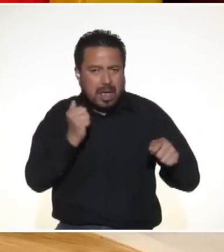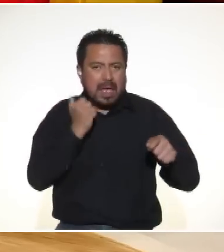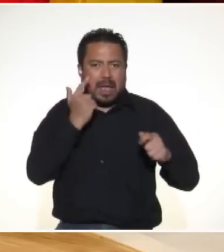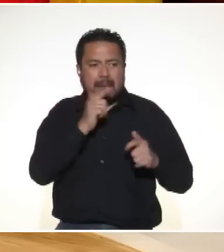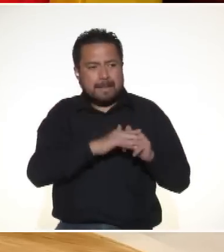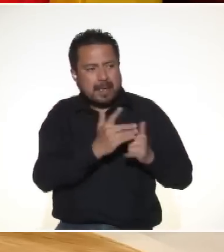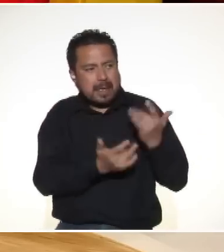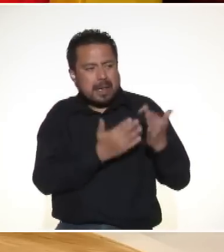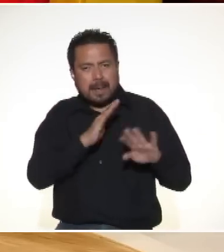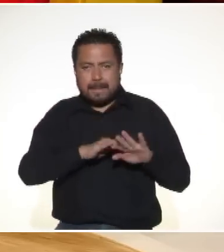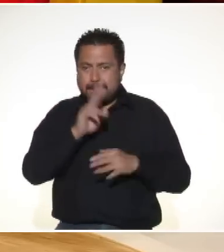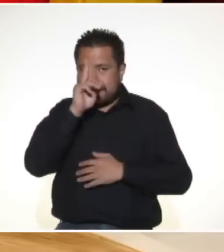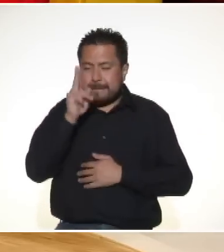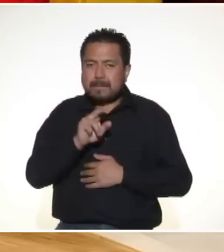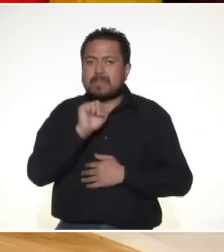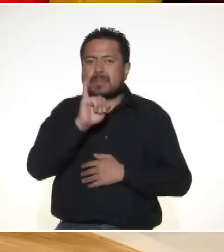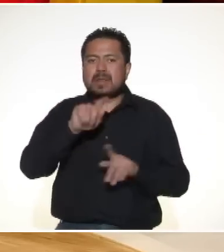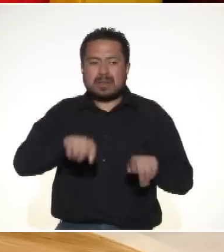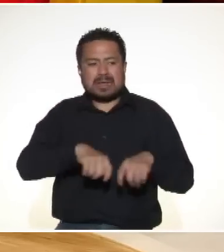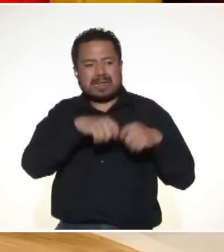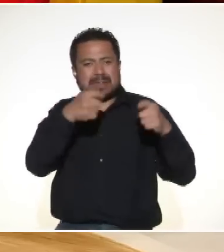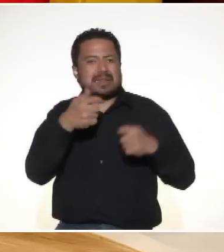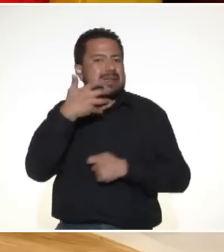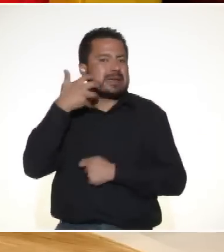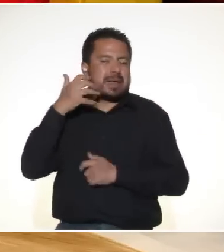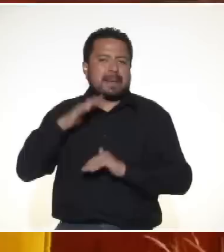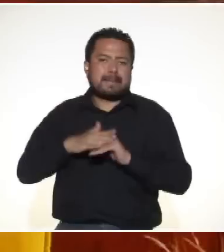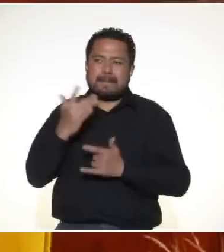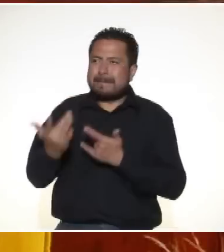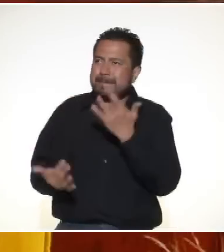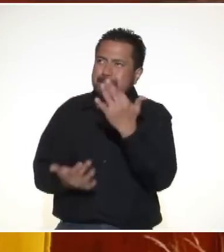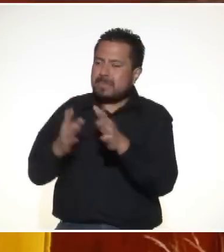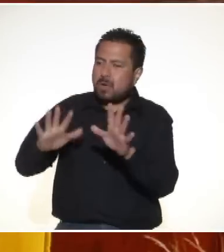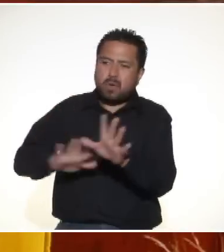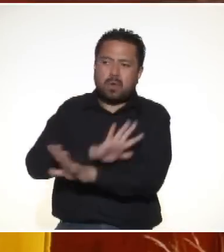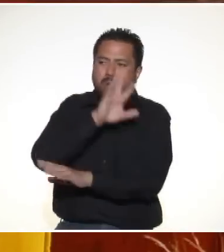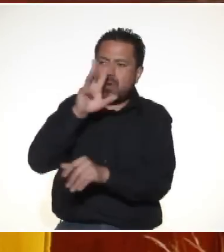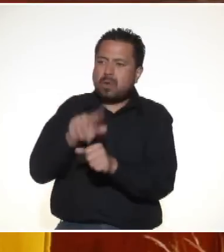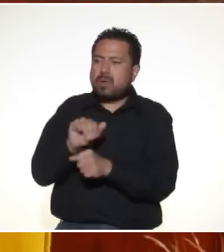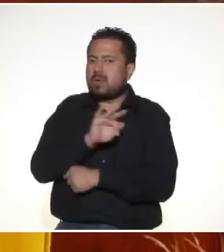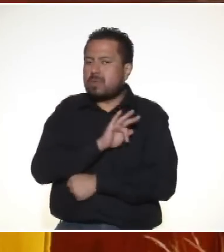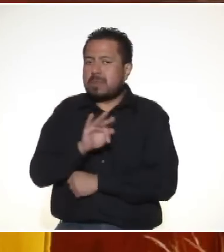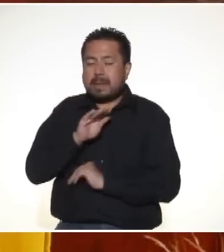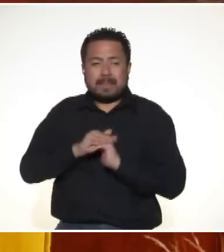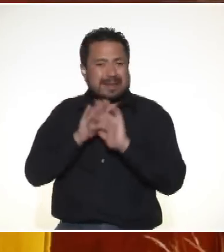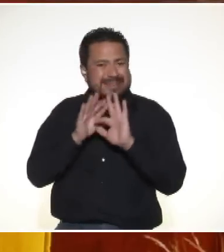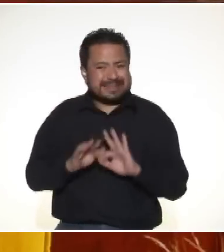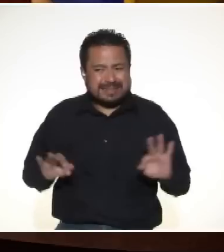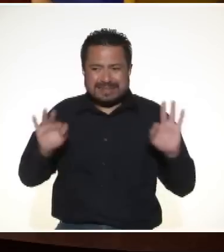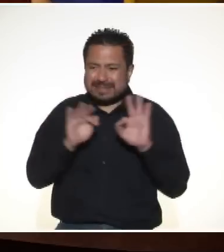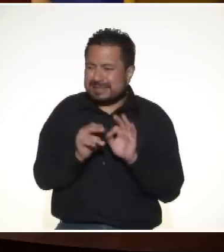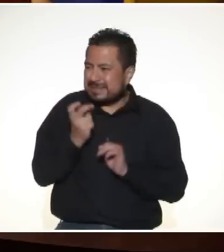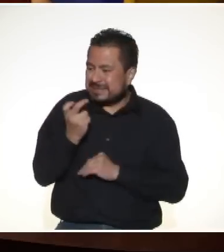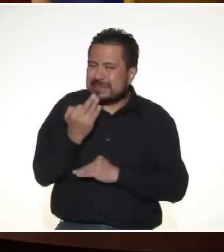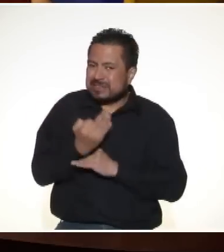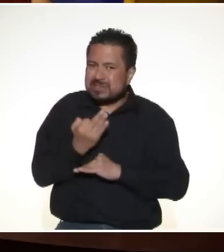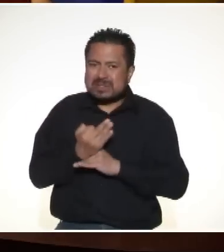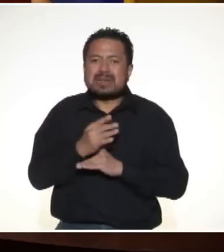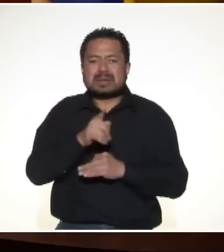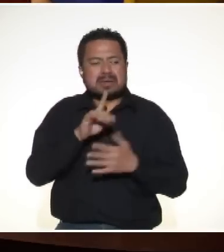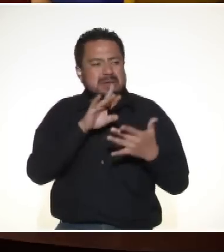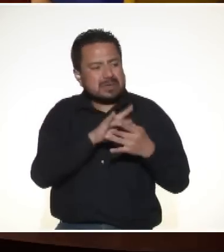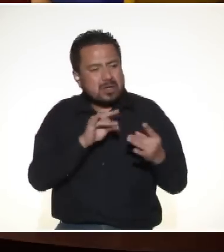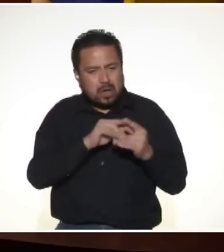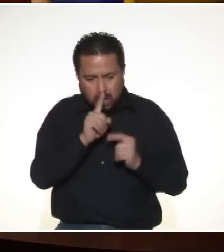flamable va a ser peor. Sí, si usas el cobertor del tigre se va a prender completo el cobertor. Es que es bien importante. Sí. El chiste de este programa es que